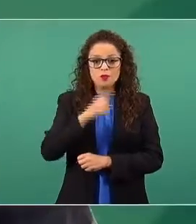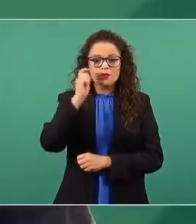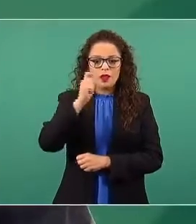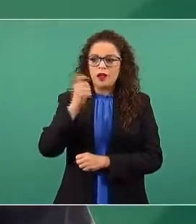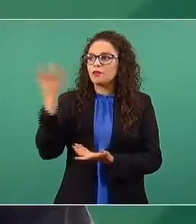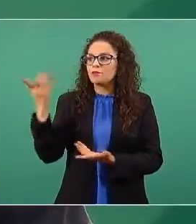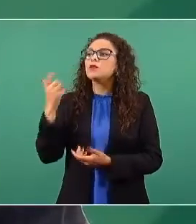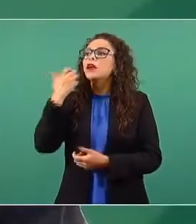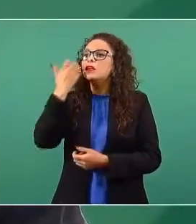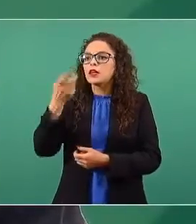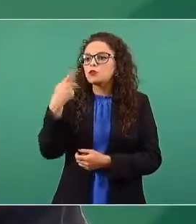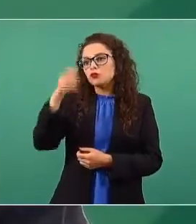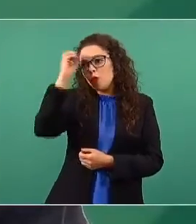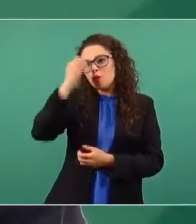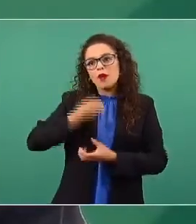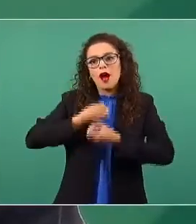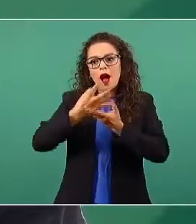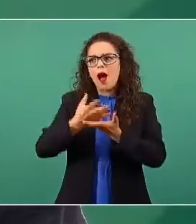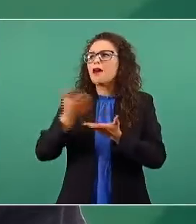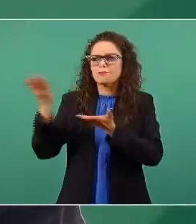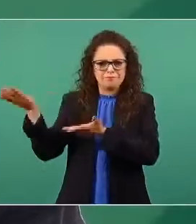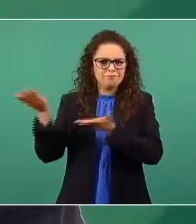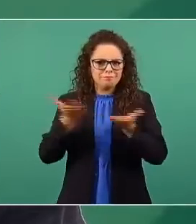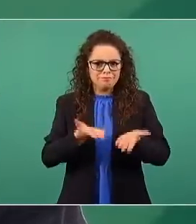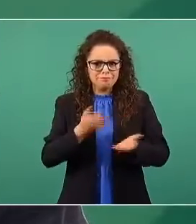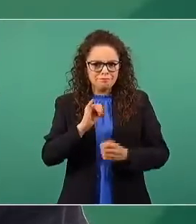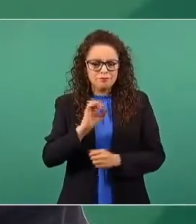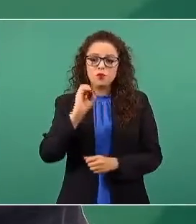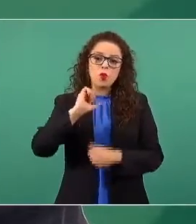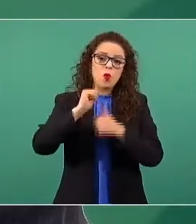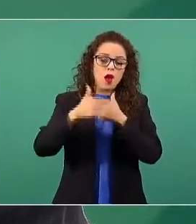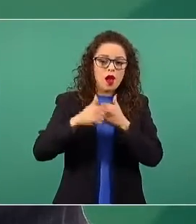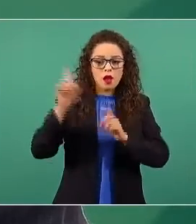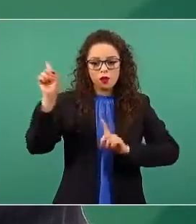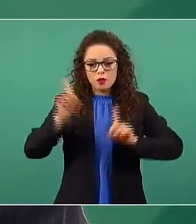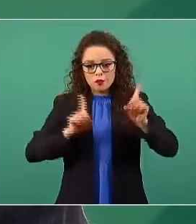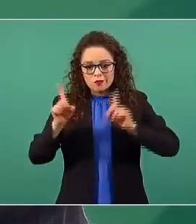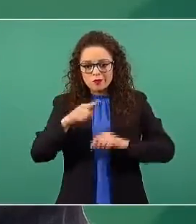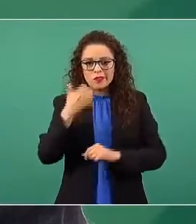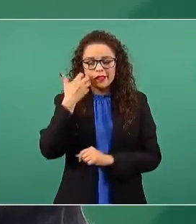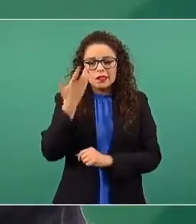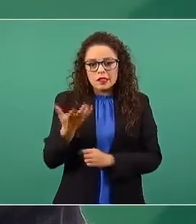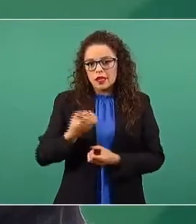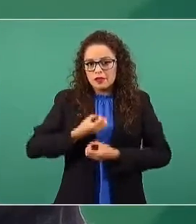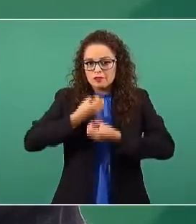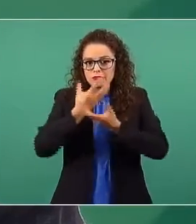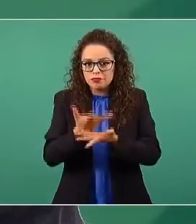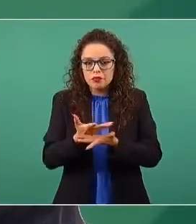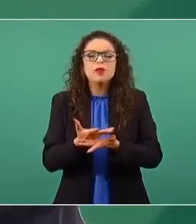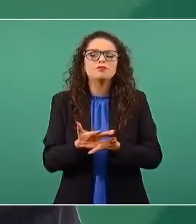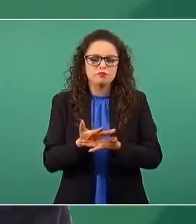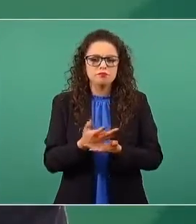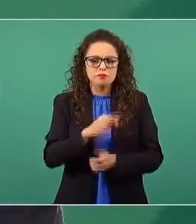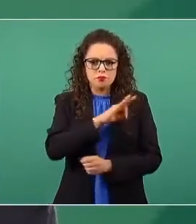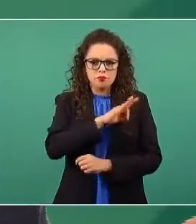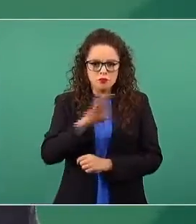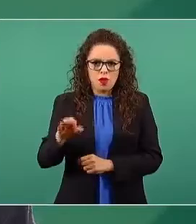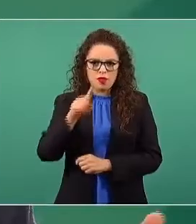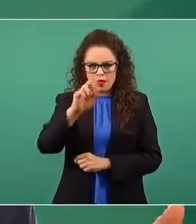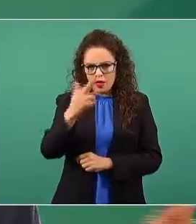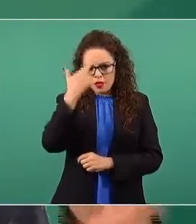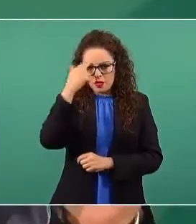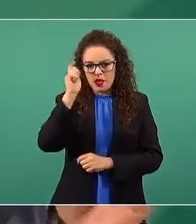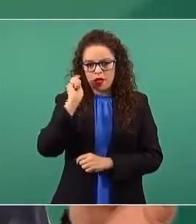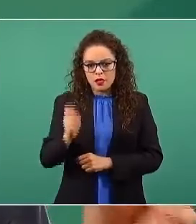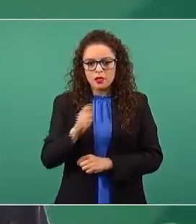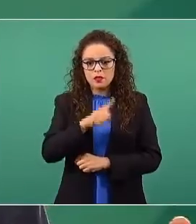testimonio. También si hubiera en alguna situación alguna inquietud que quisieran expresar, recuerden que está a disposición la dirección